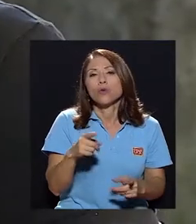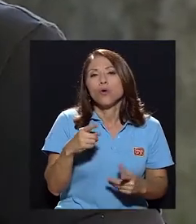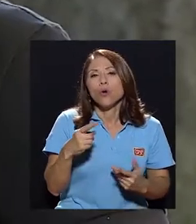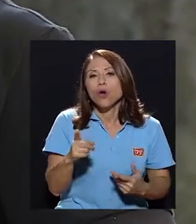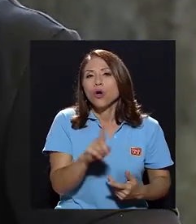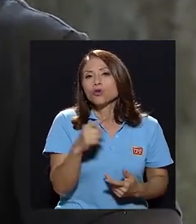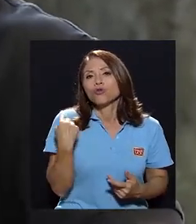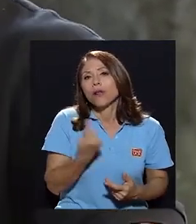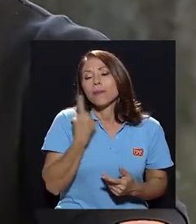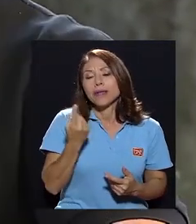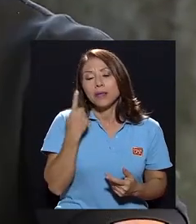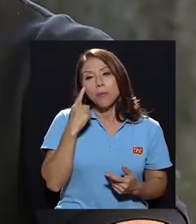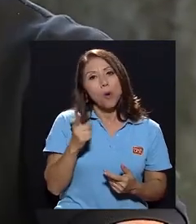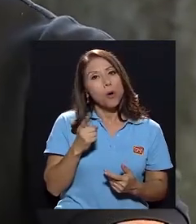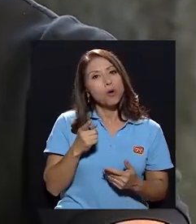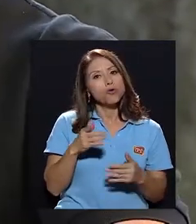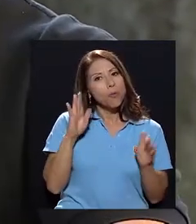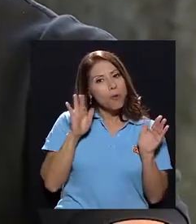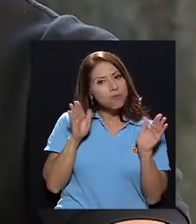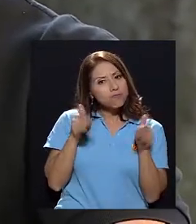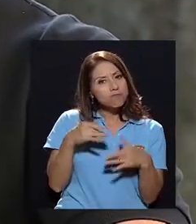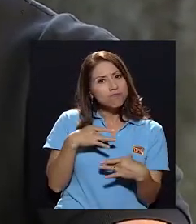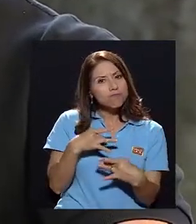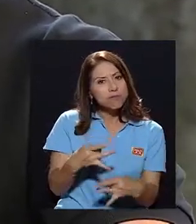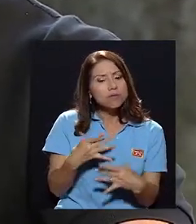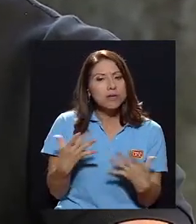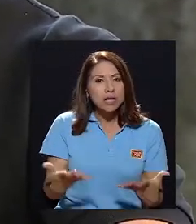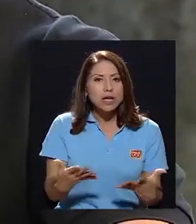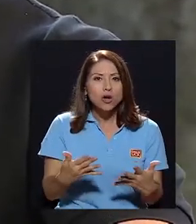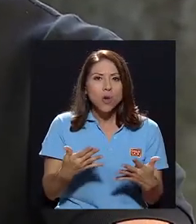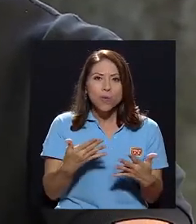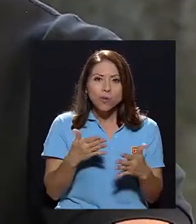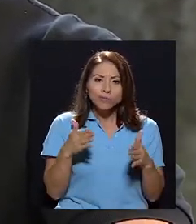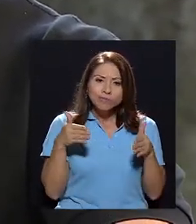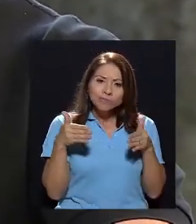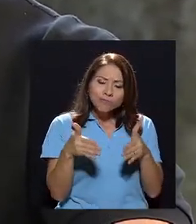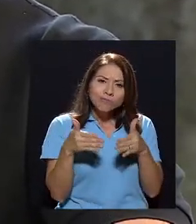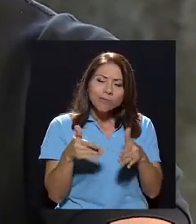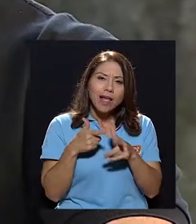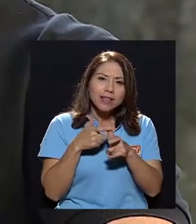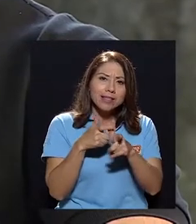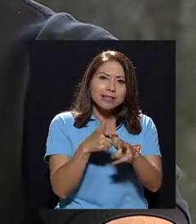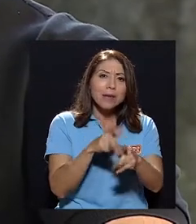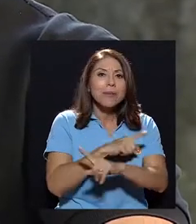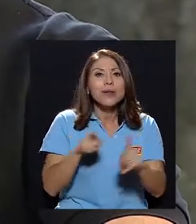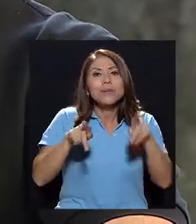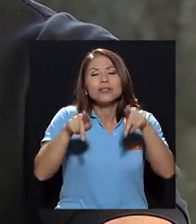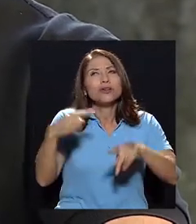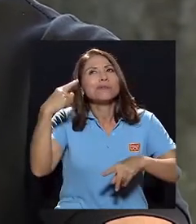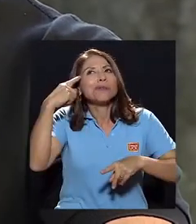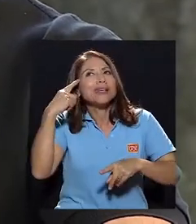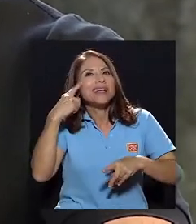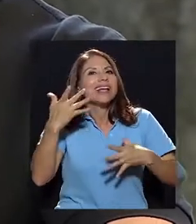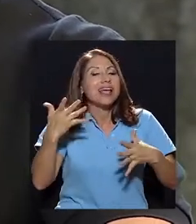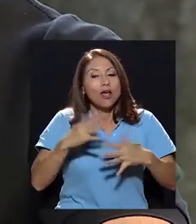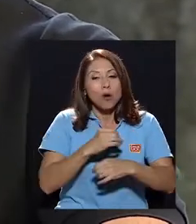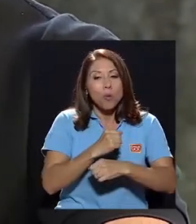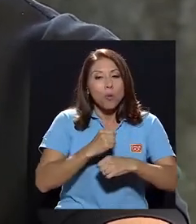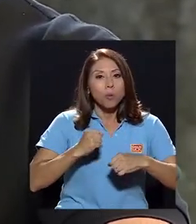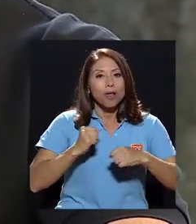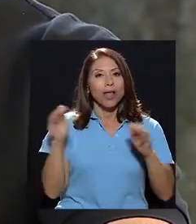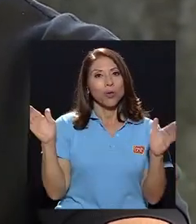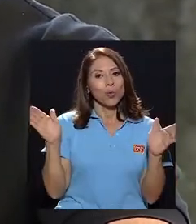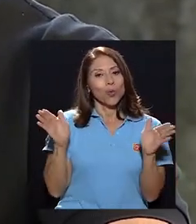atlético como tal, ¿verdad? Sino más que todo como asociado aún alcanzar el bajar de peso, aspectos